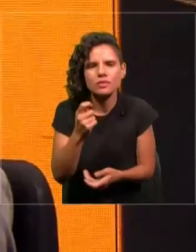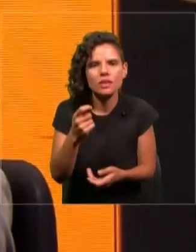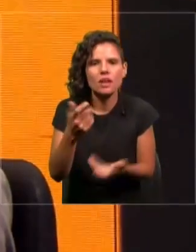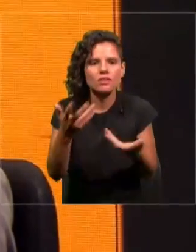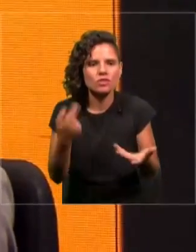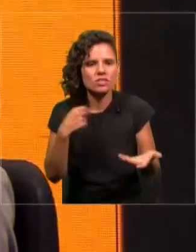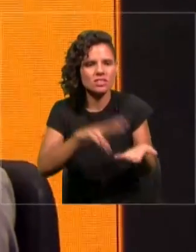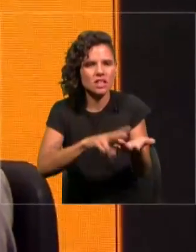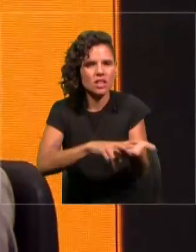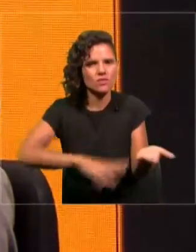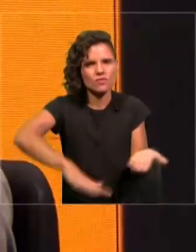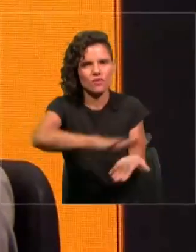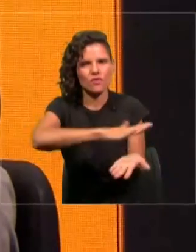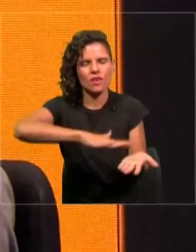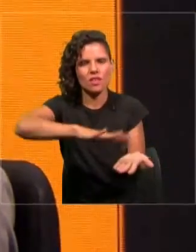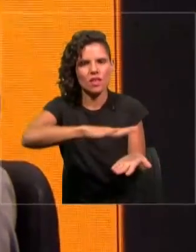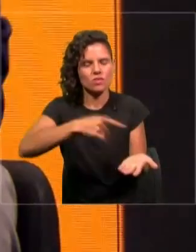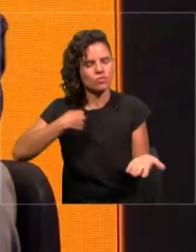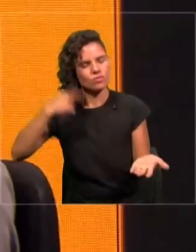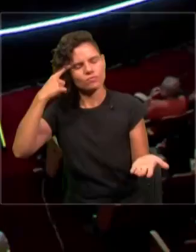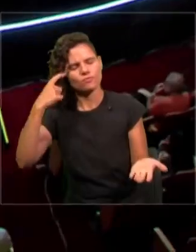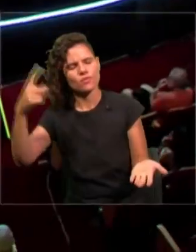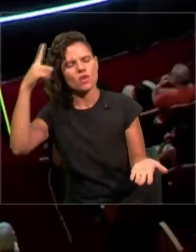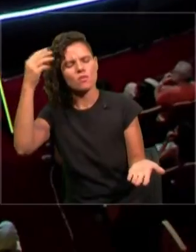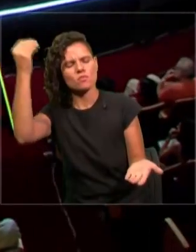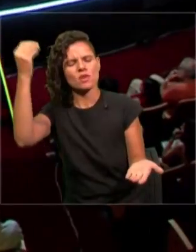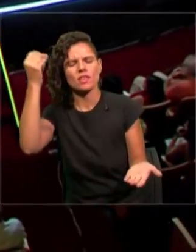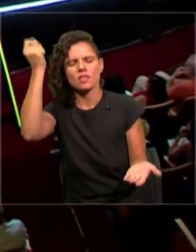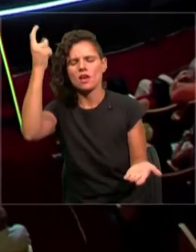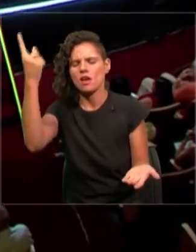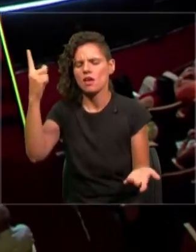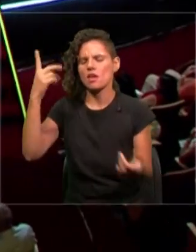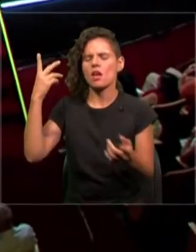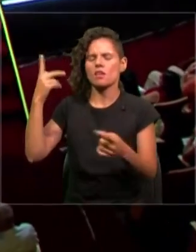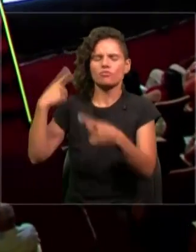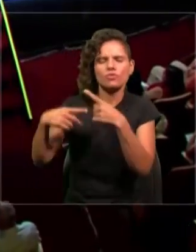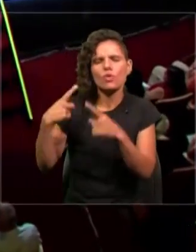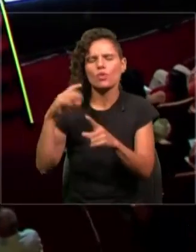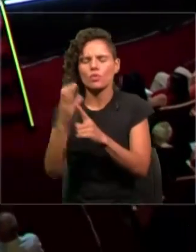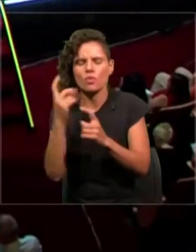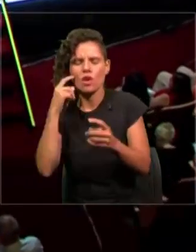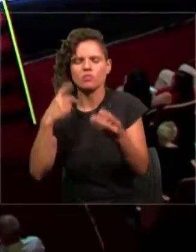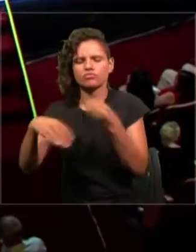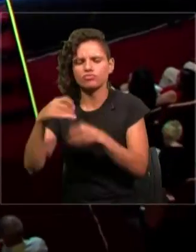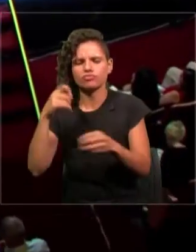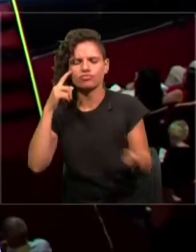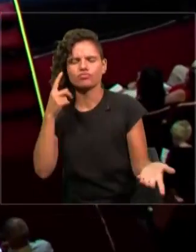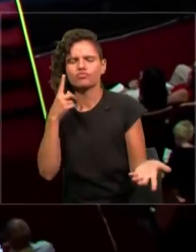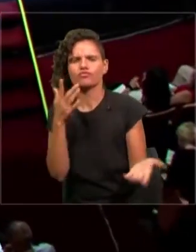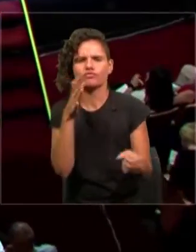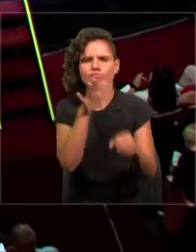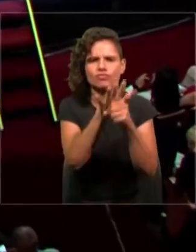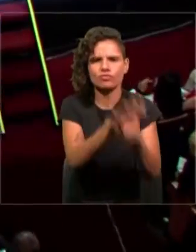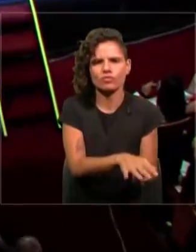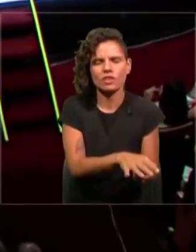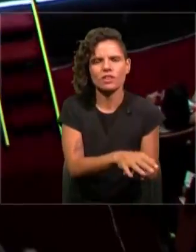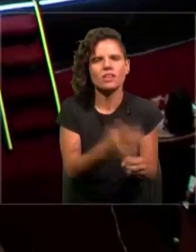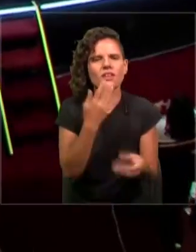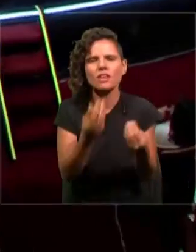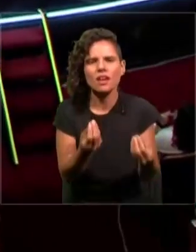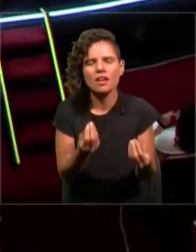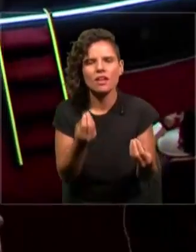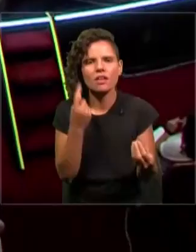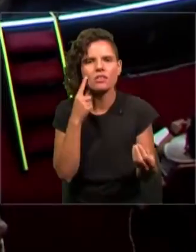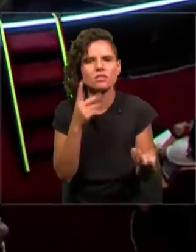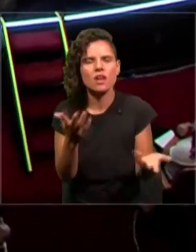por un cierto tipo de conceptos y perdemos de vista la concreción y